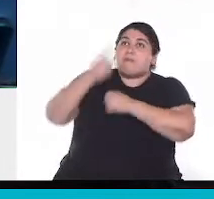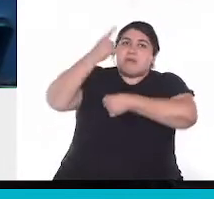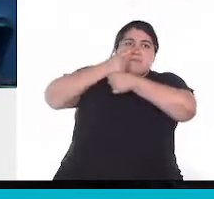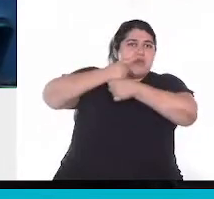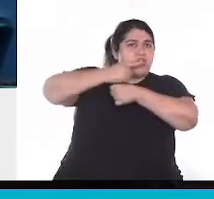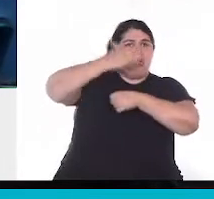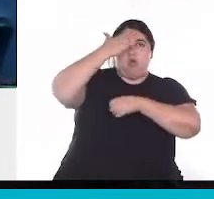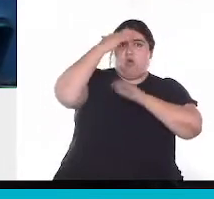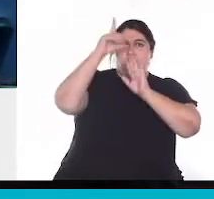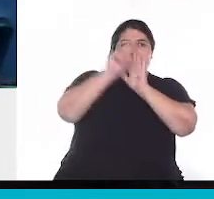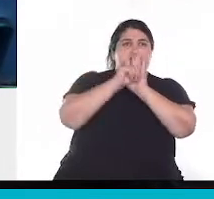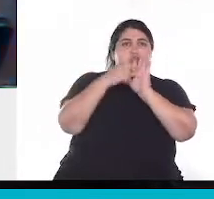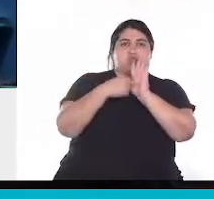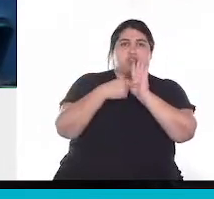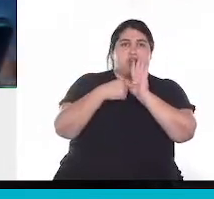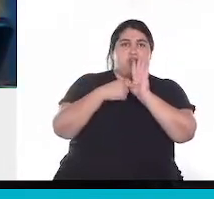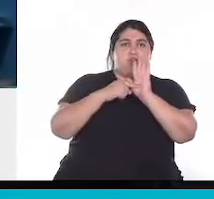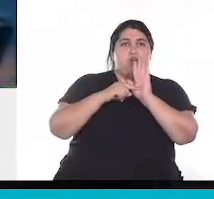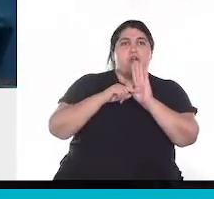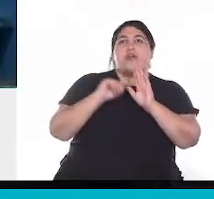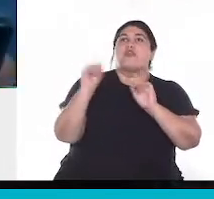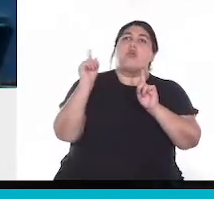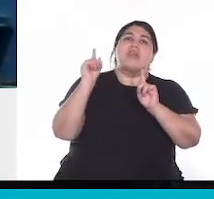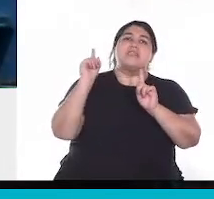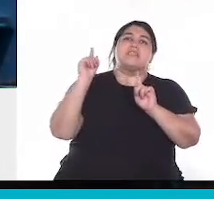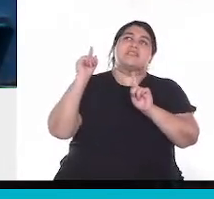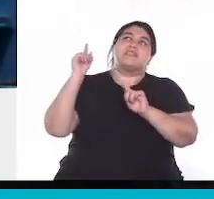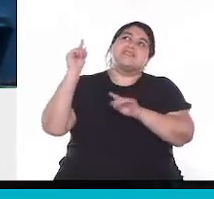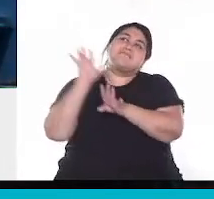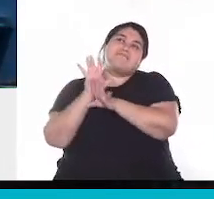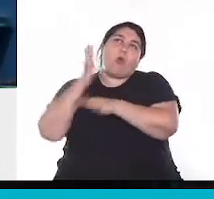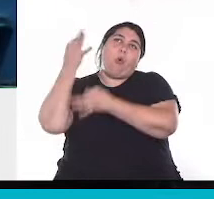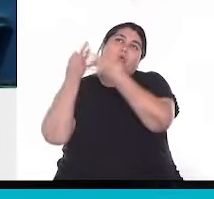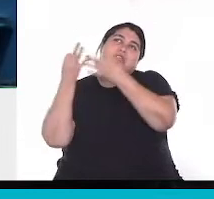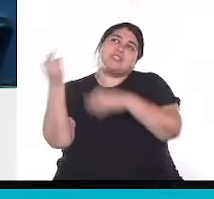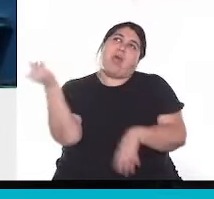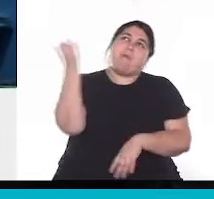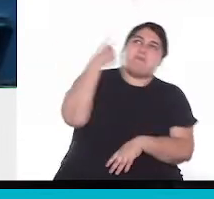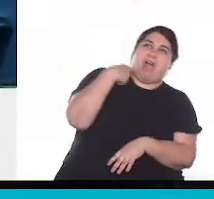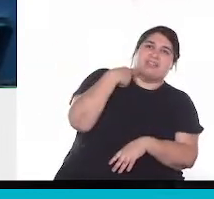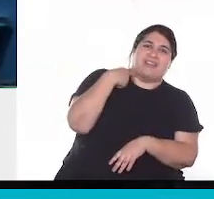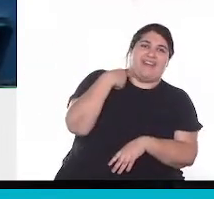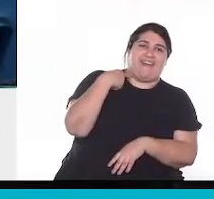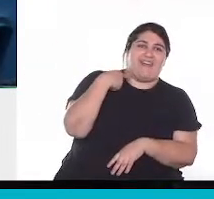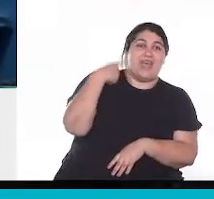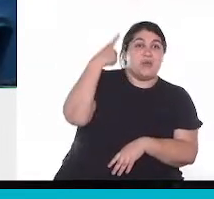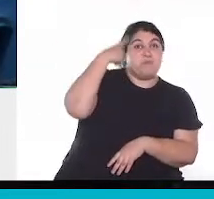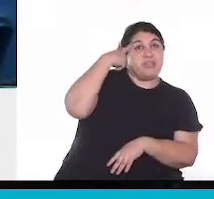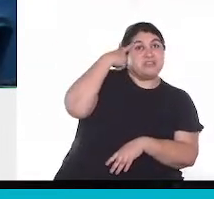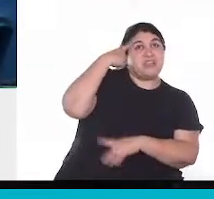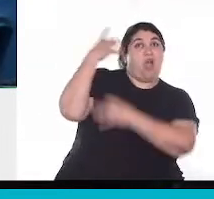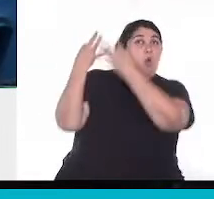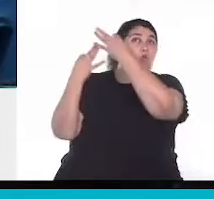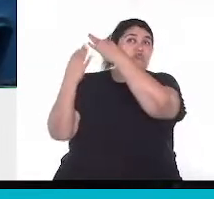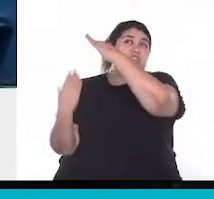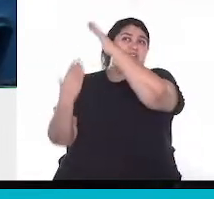Constitución. No como nos quiere acostumbrar esta Corte, que la supremacía es la